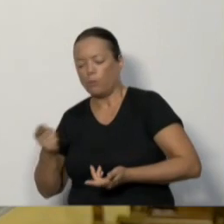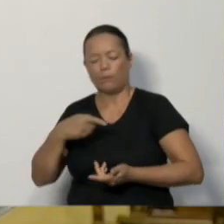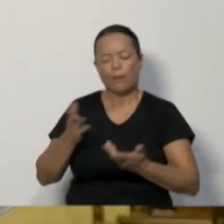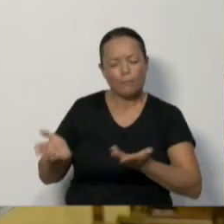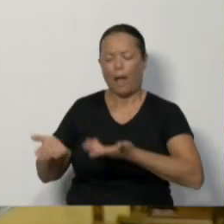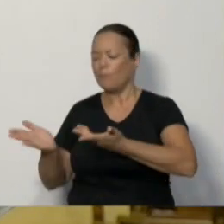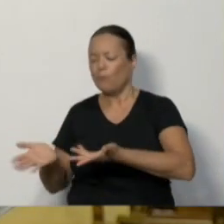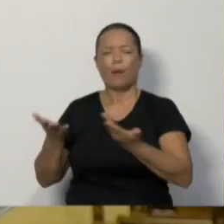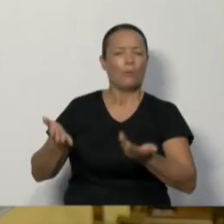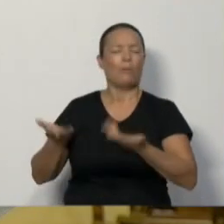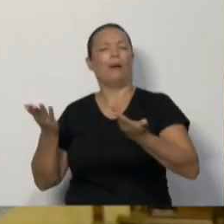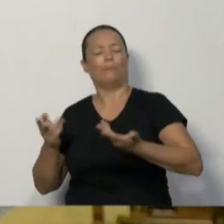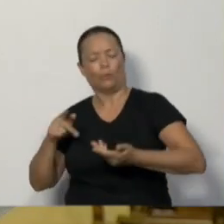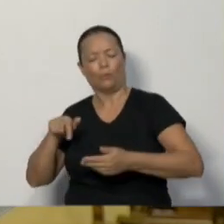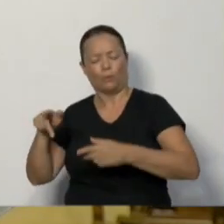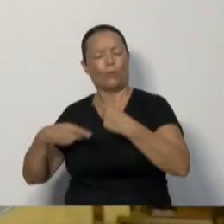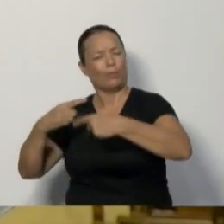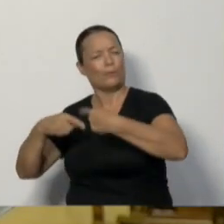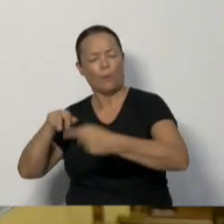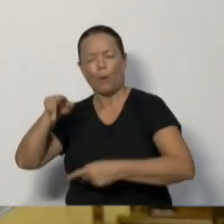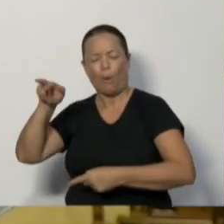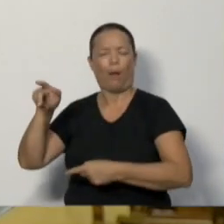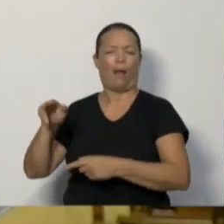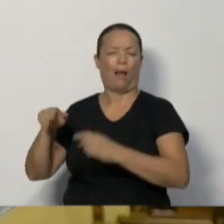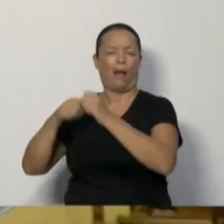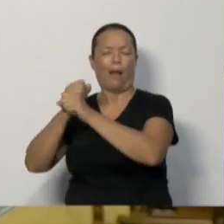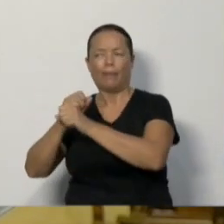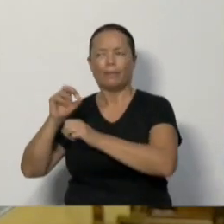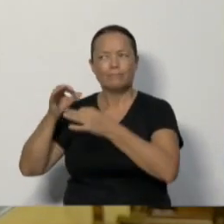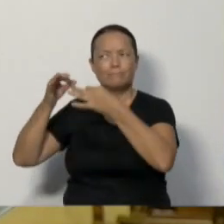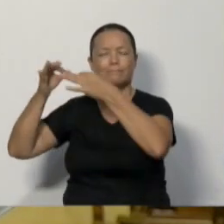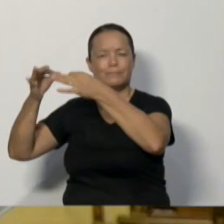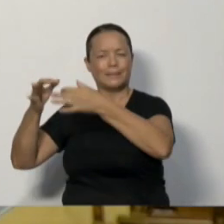no quedarse quietos y no desbarrancarse.